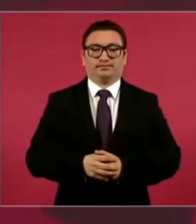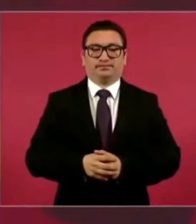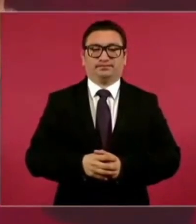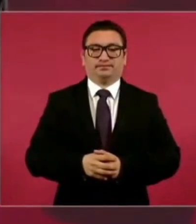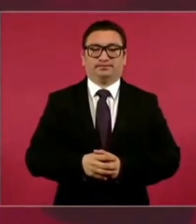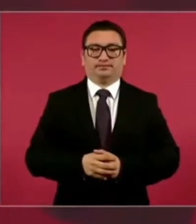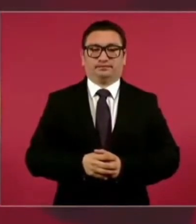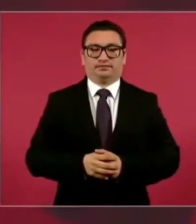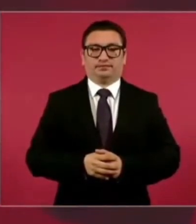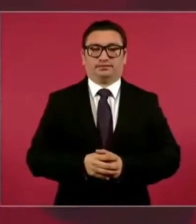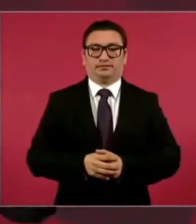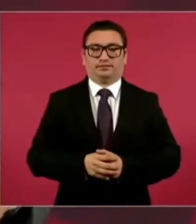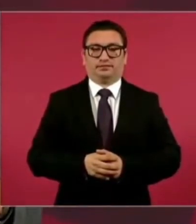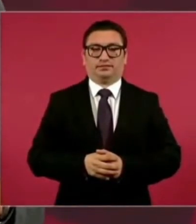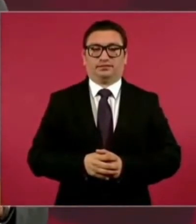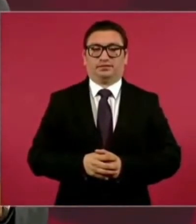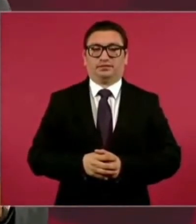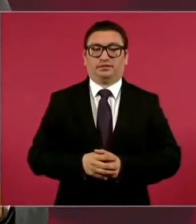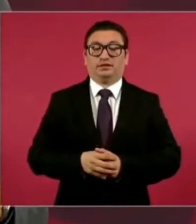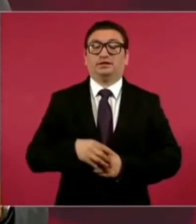Y hay una facultad